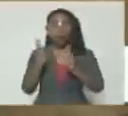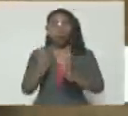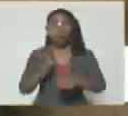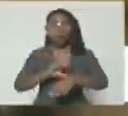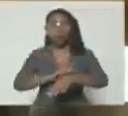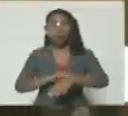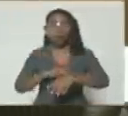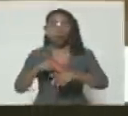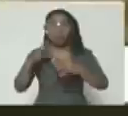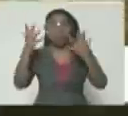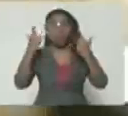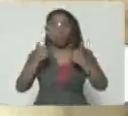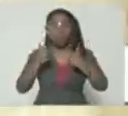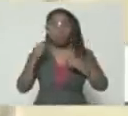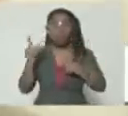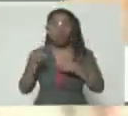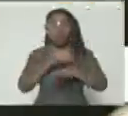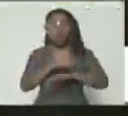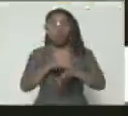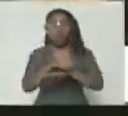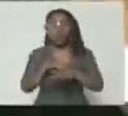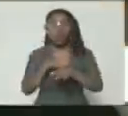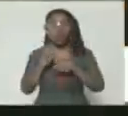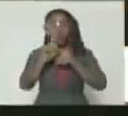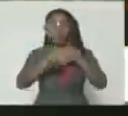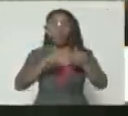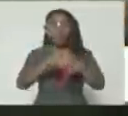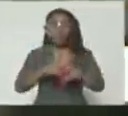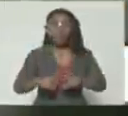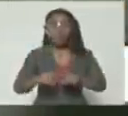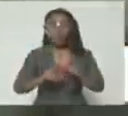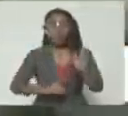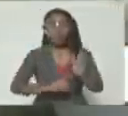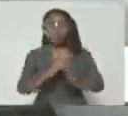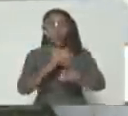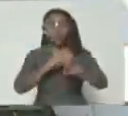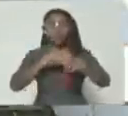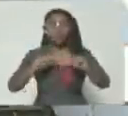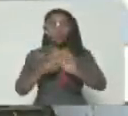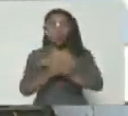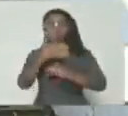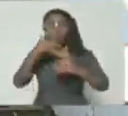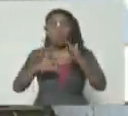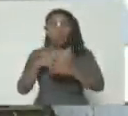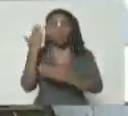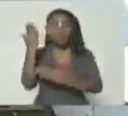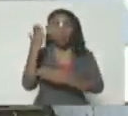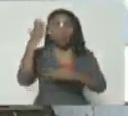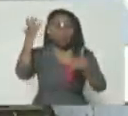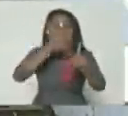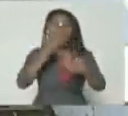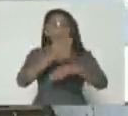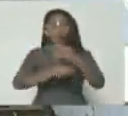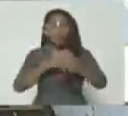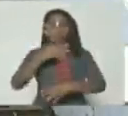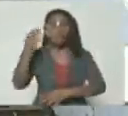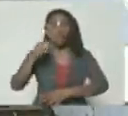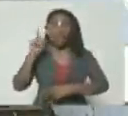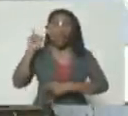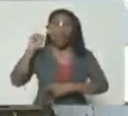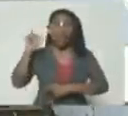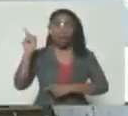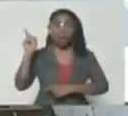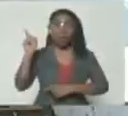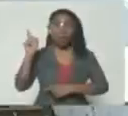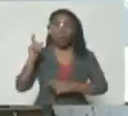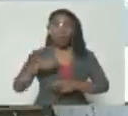nuestro Ministerio de Agricultura Productiva y Tierra y a todos que bajo sus instrucciones, bajo sus órdenes, hacen realidad que esto de